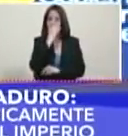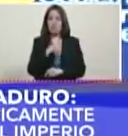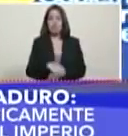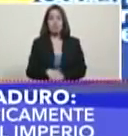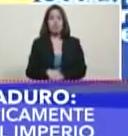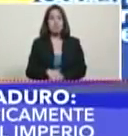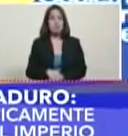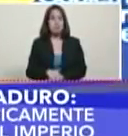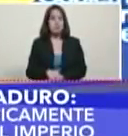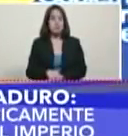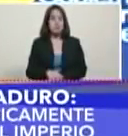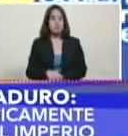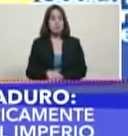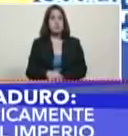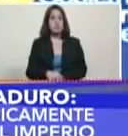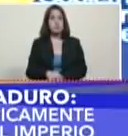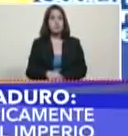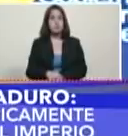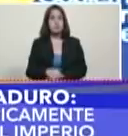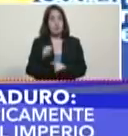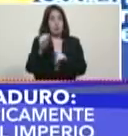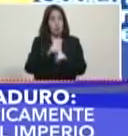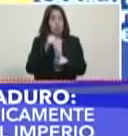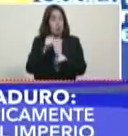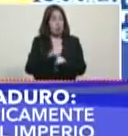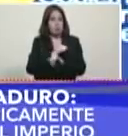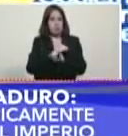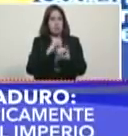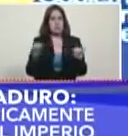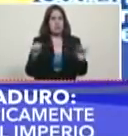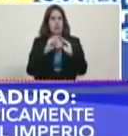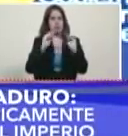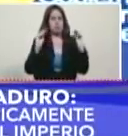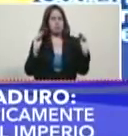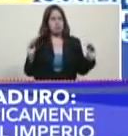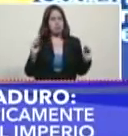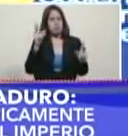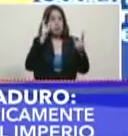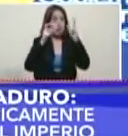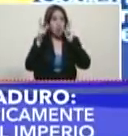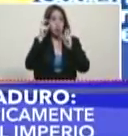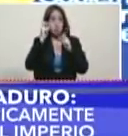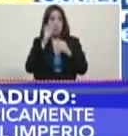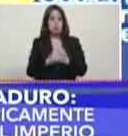Es la lucha. Ya él se lo he dicho también, ustedes me habrán escuchado,